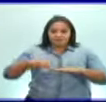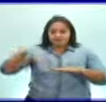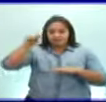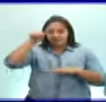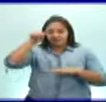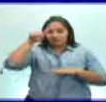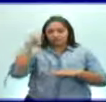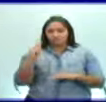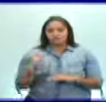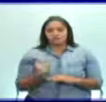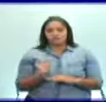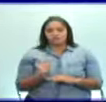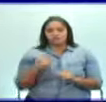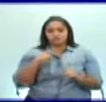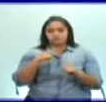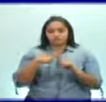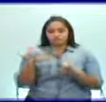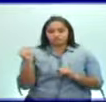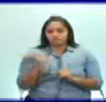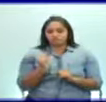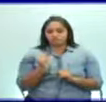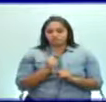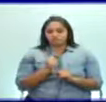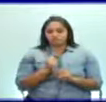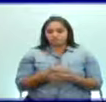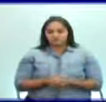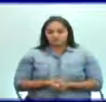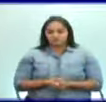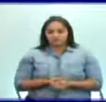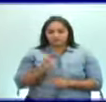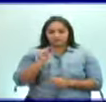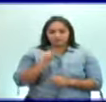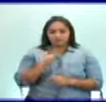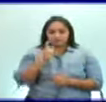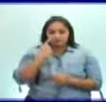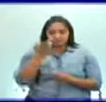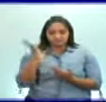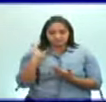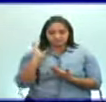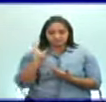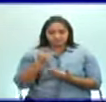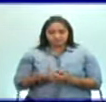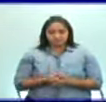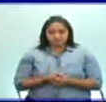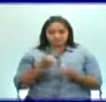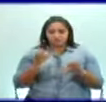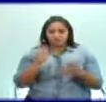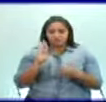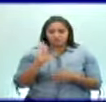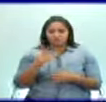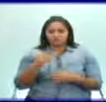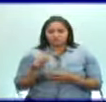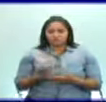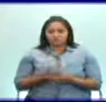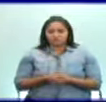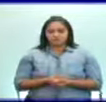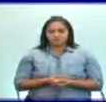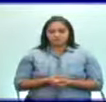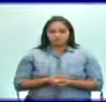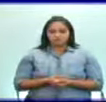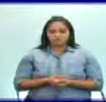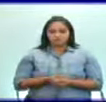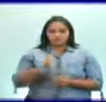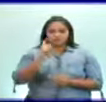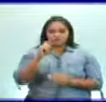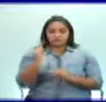se suma o se resta en el exponente. En este caso, miren, el valor de B, ya, si es X menos B, o sea, el